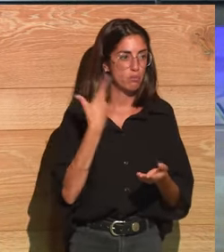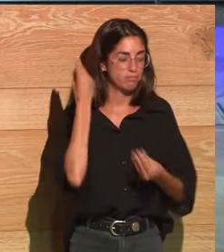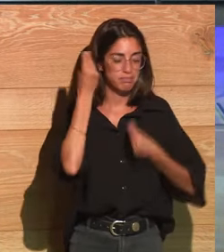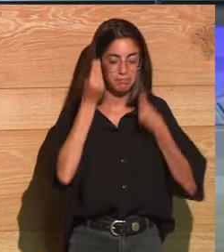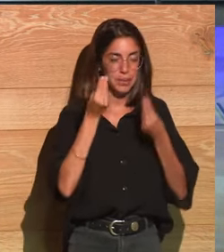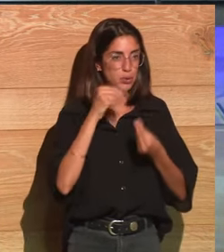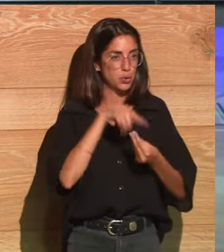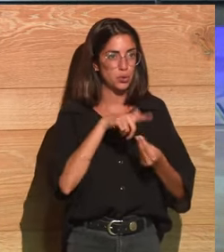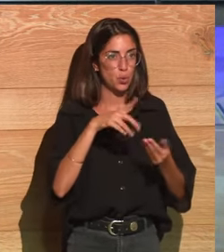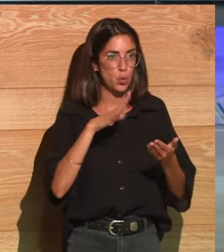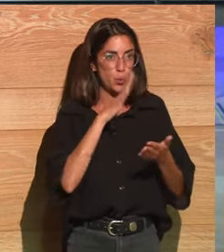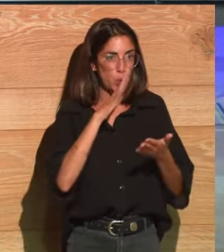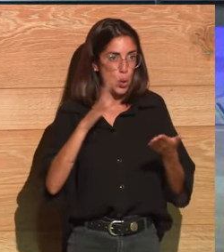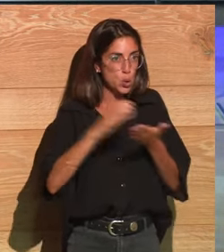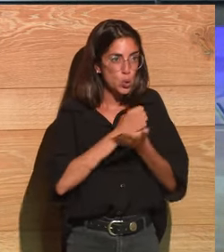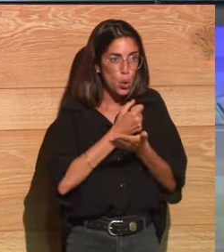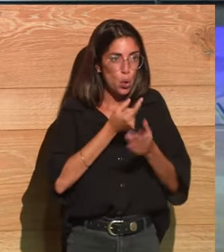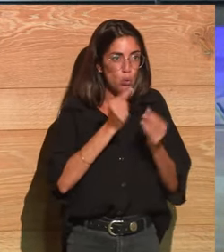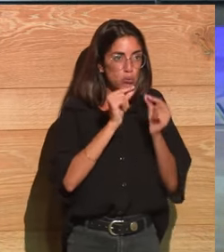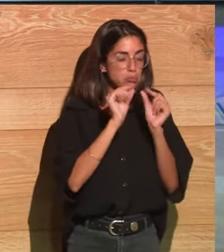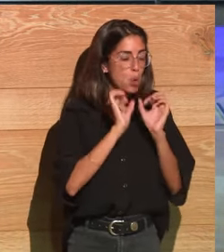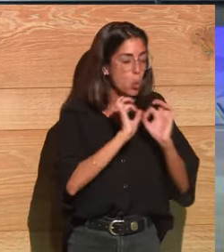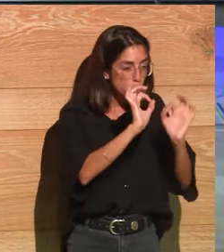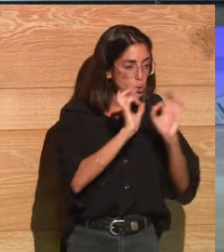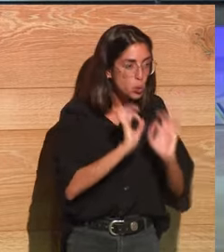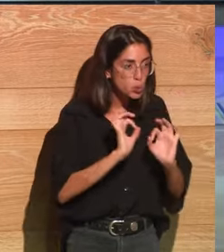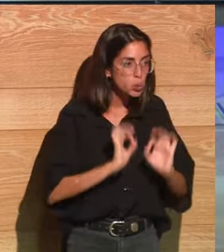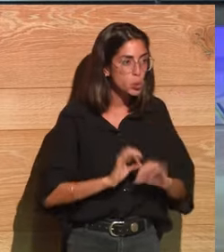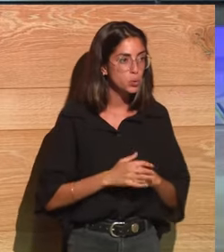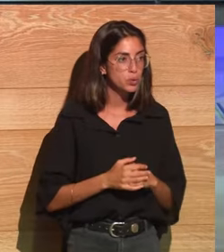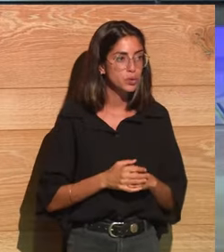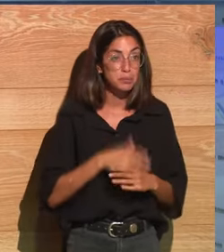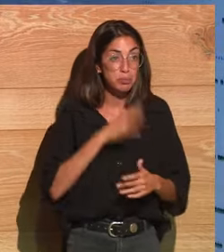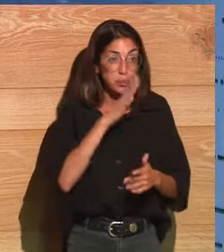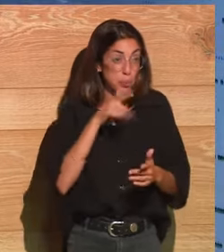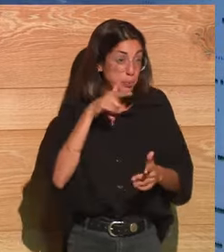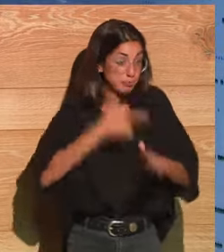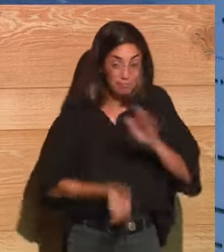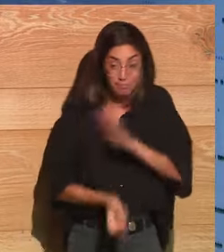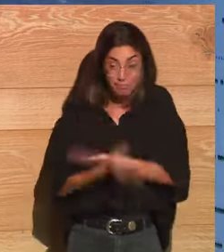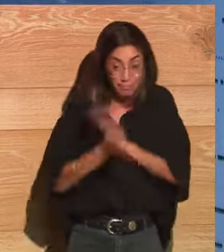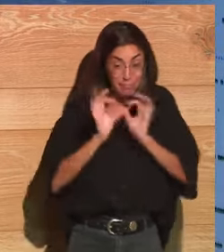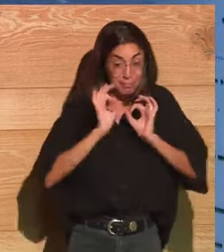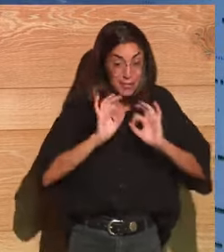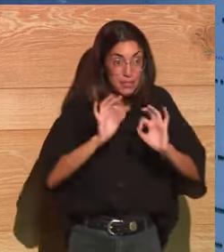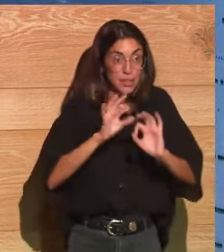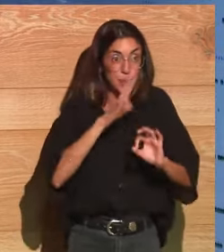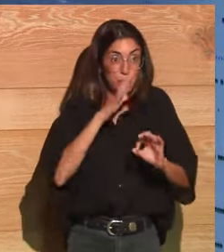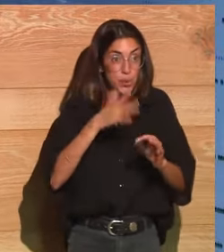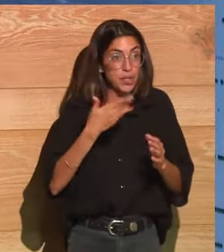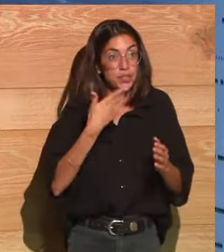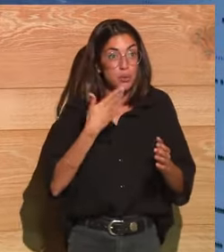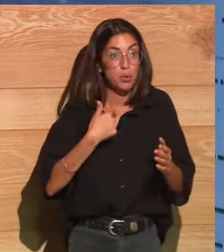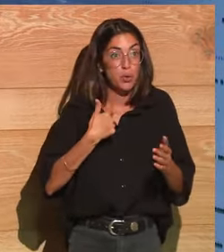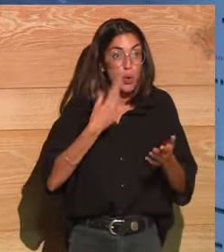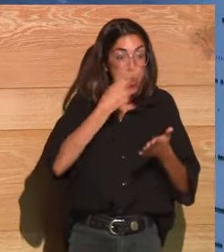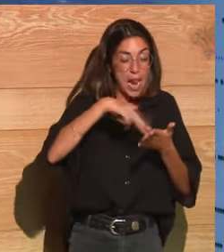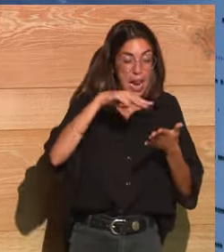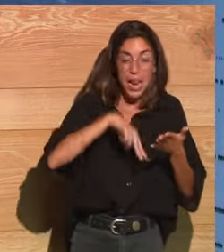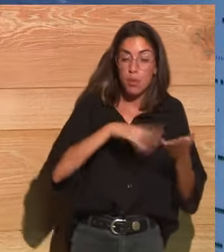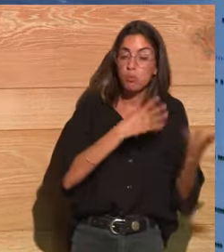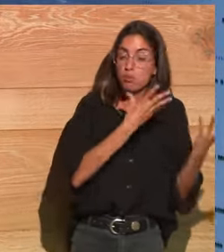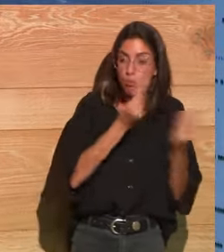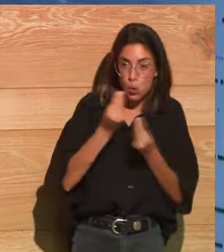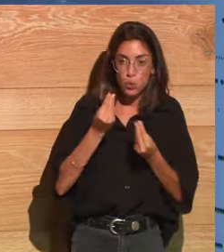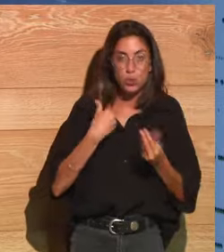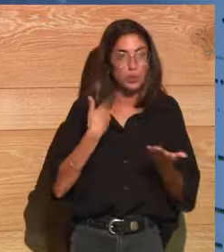Porque está todo en su justa medida, en su sitio, ¿no? Salió así, porque sí, porque este libro es un volcado. Soy una gran lectora y la verdad es que